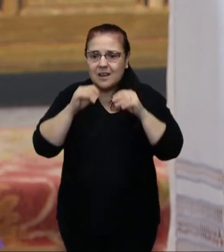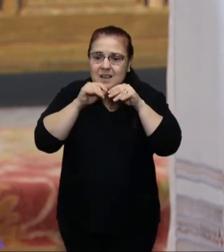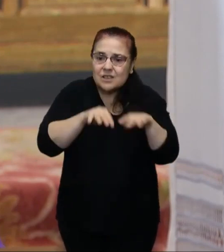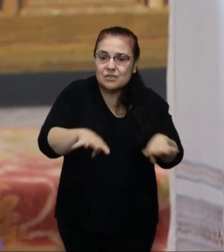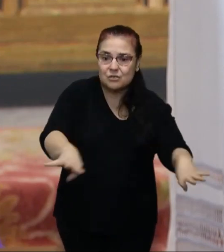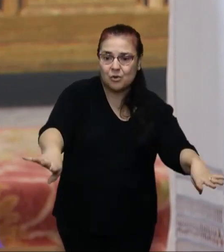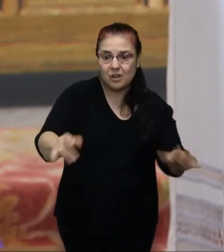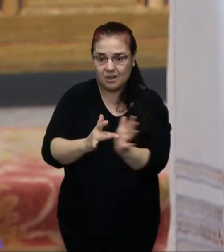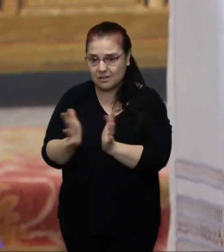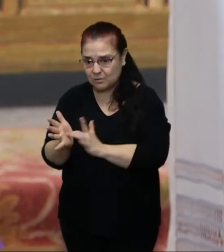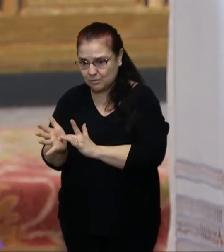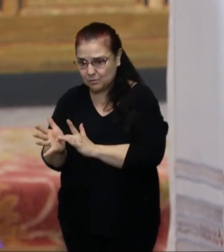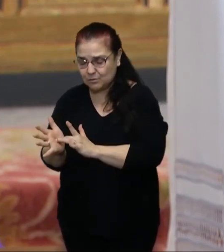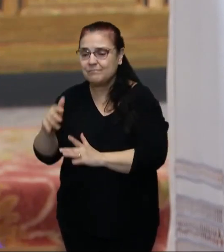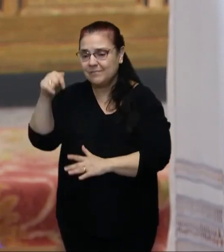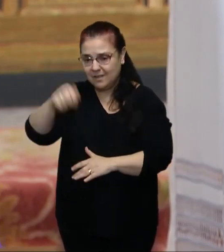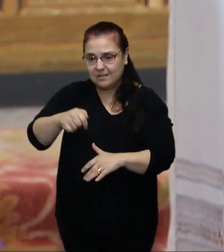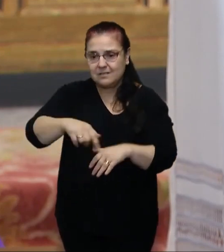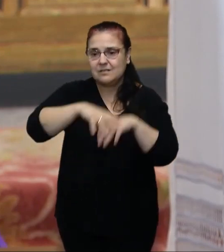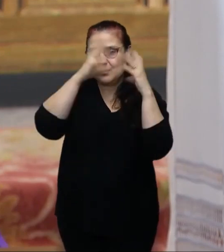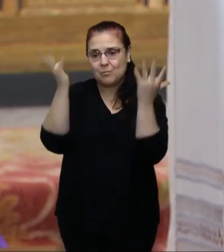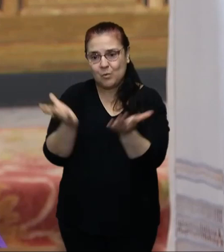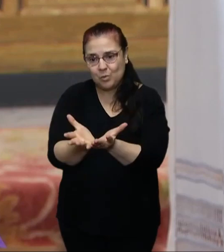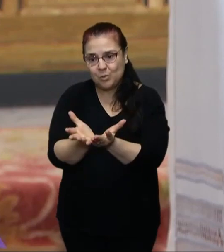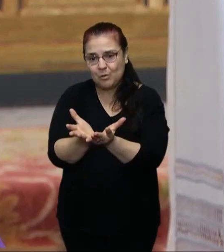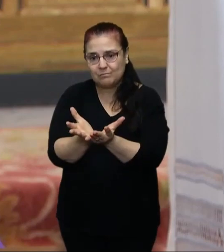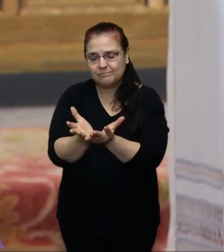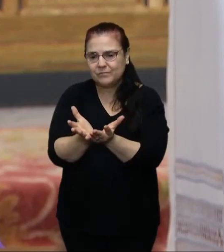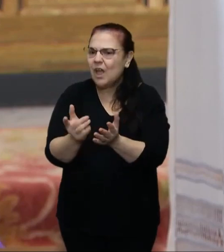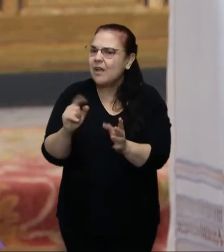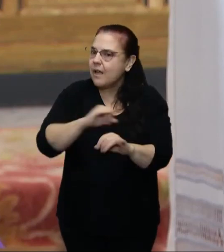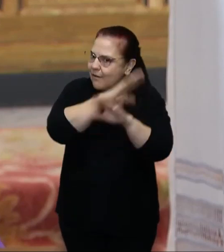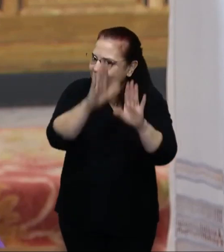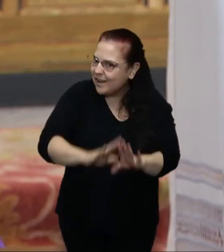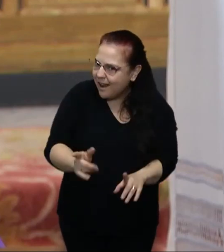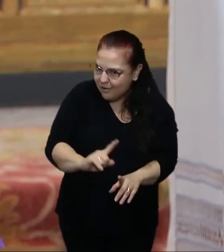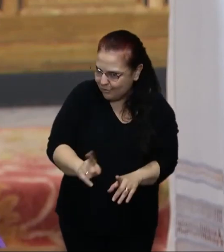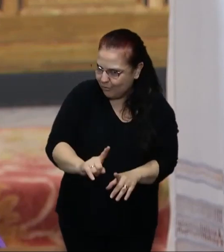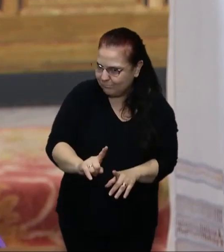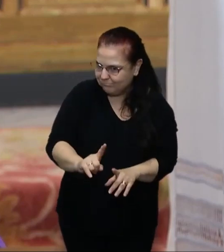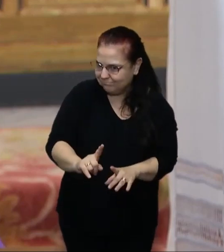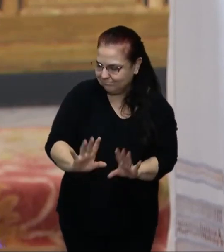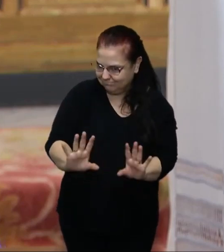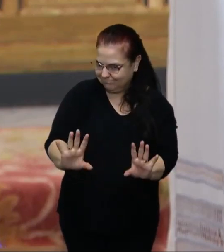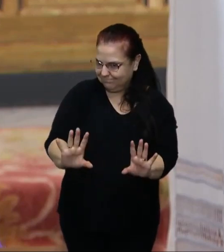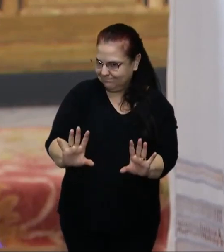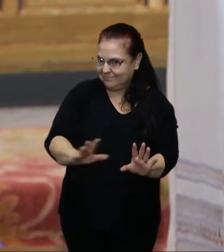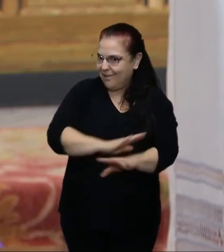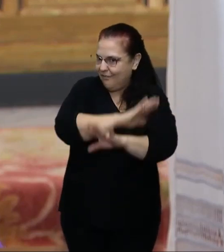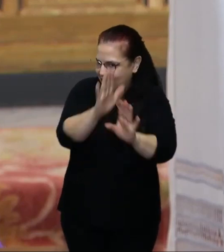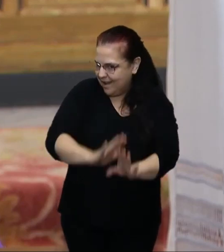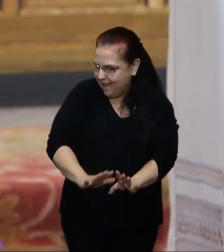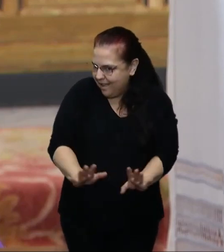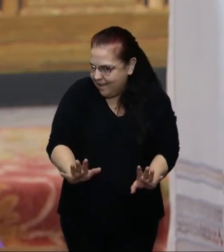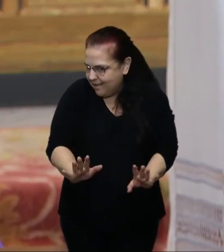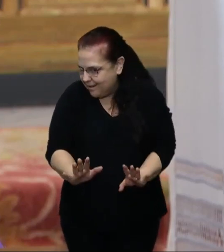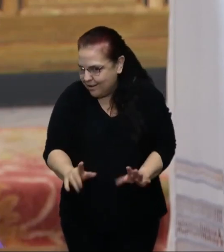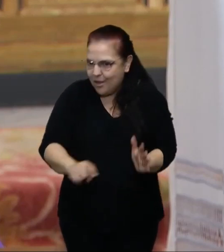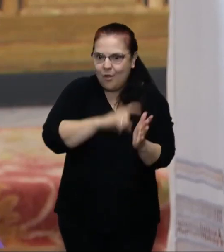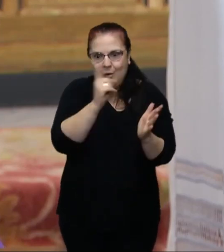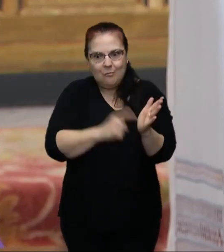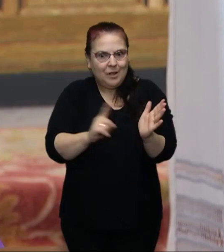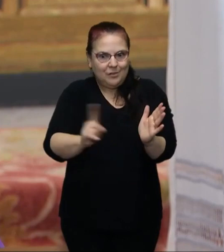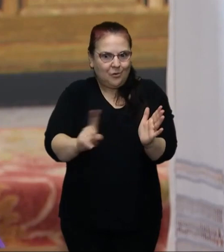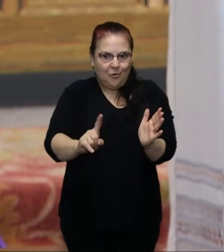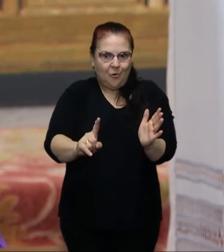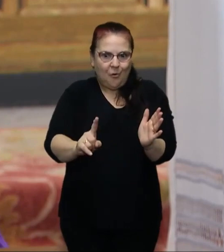de Jesús en nuestro mundo. No el final, un final que no es el final del todo, porque